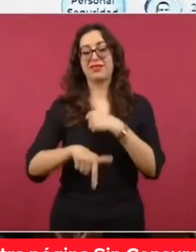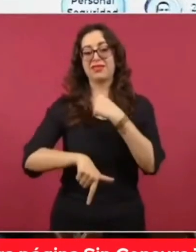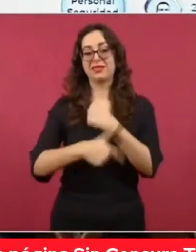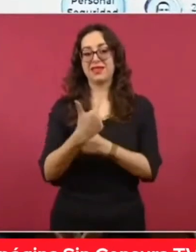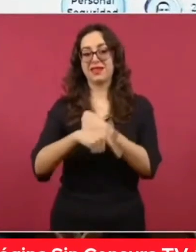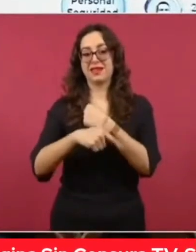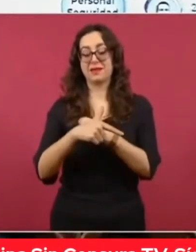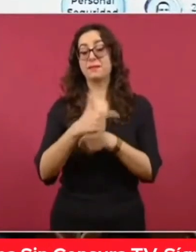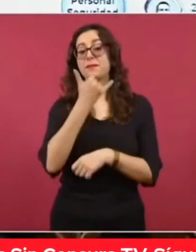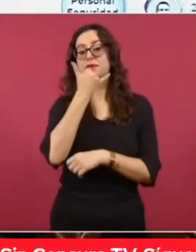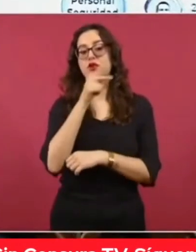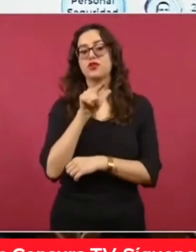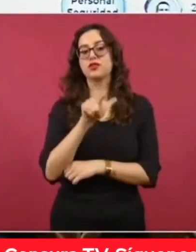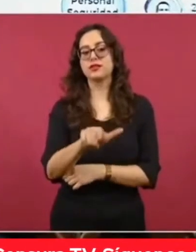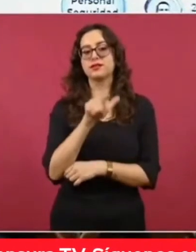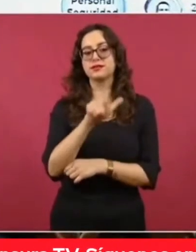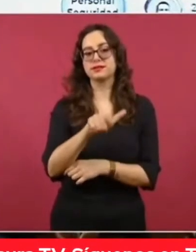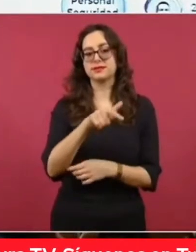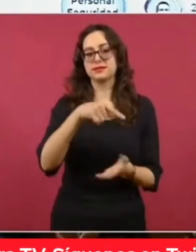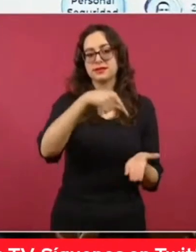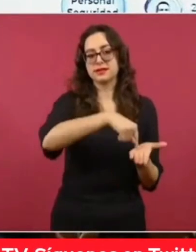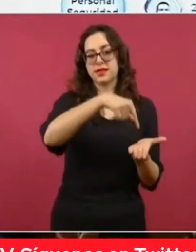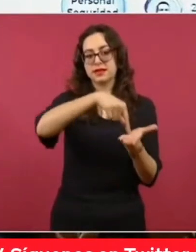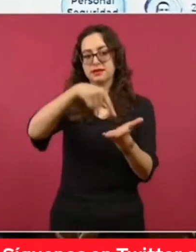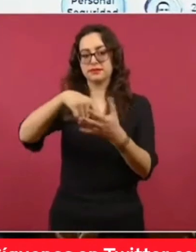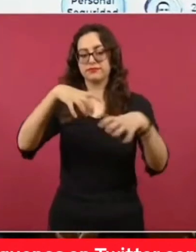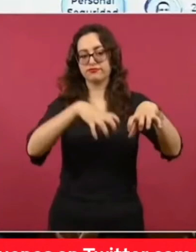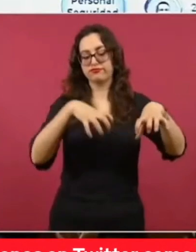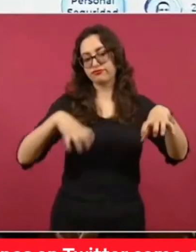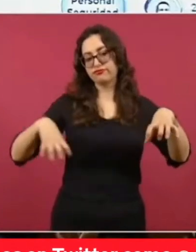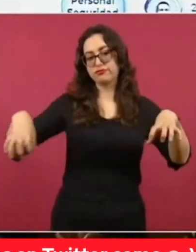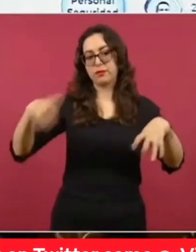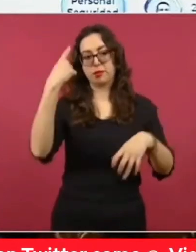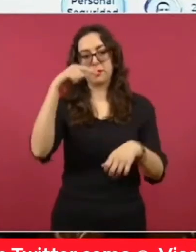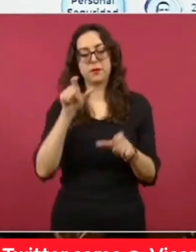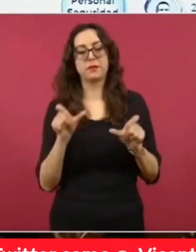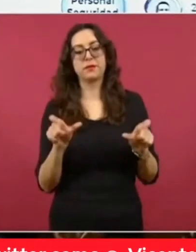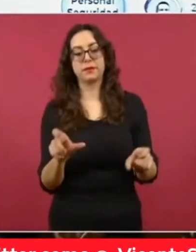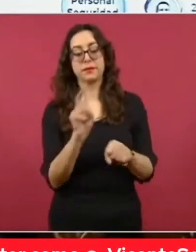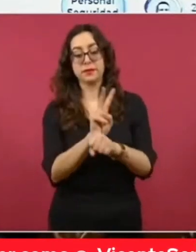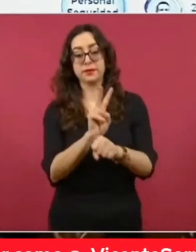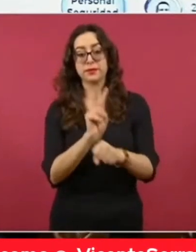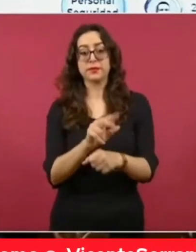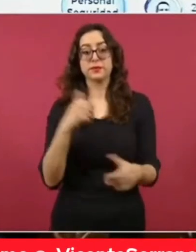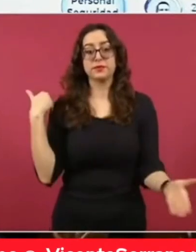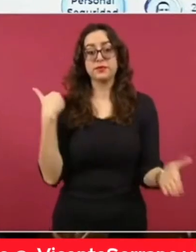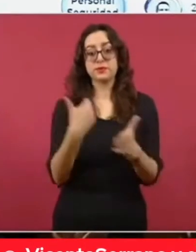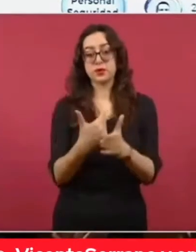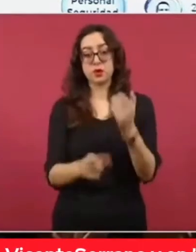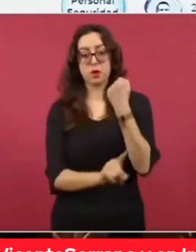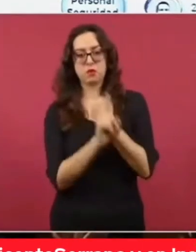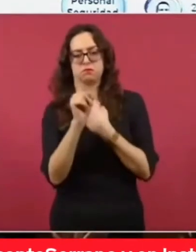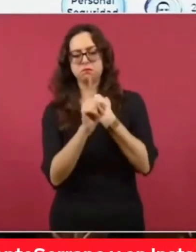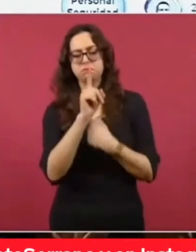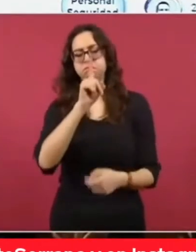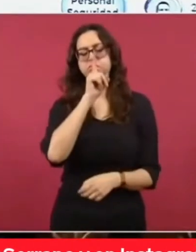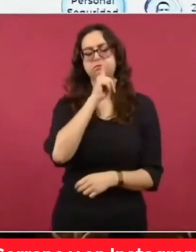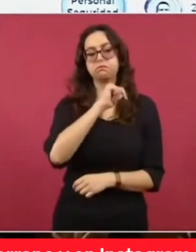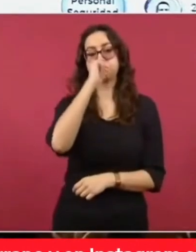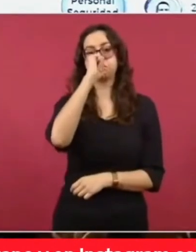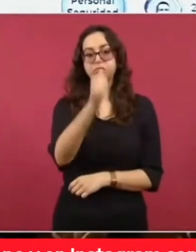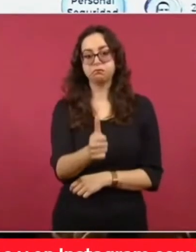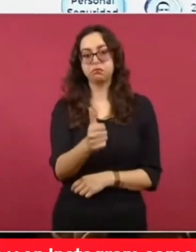de operaciones a lo largo con tres estaciones avanzadas a la fecha no tenemos ahorita ningún problema se está trabajando